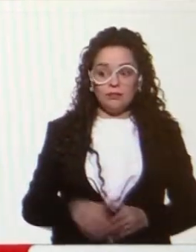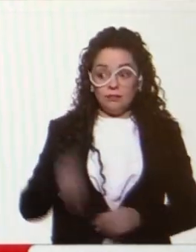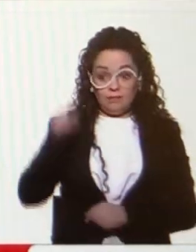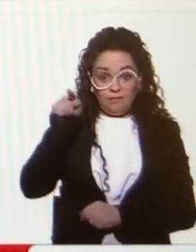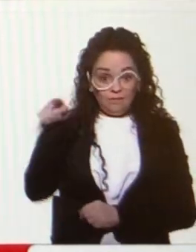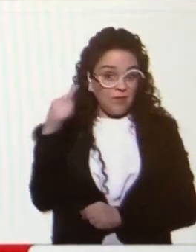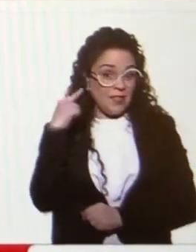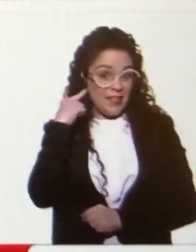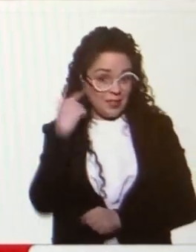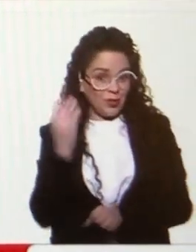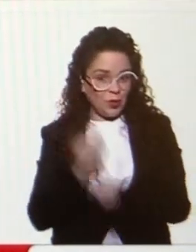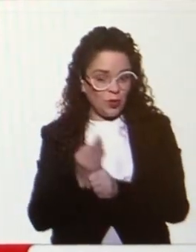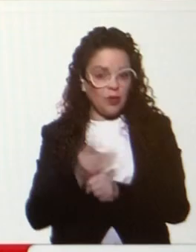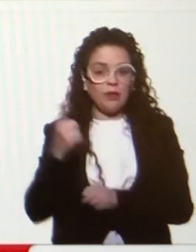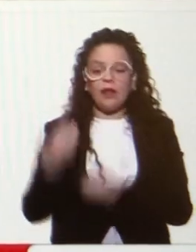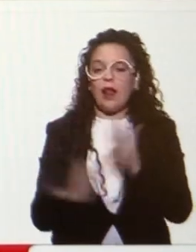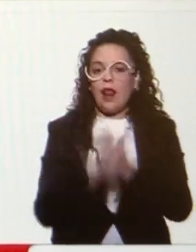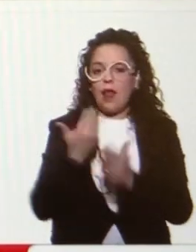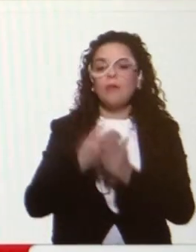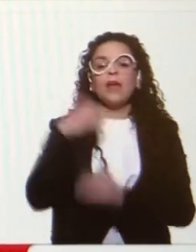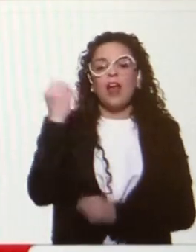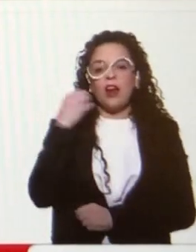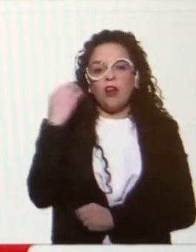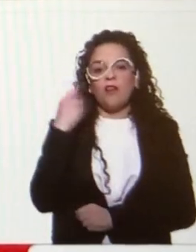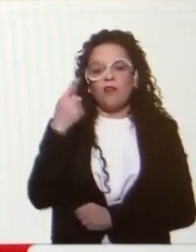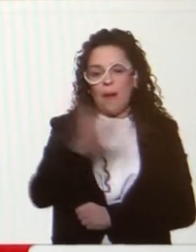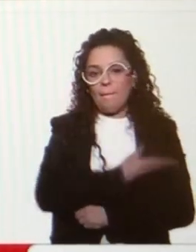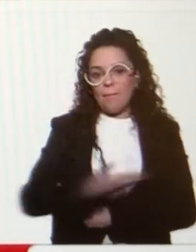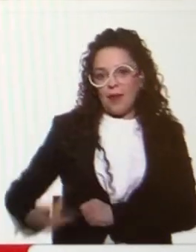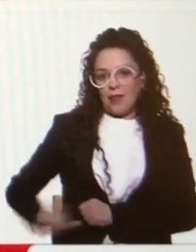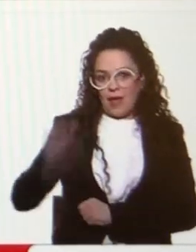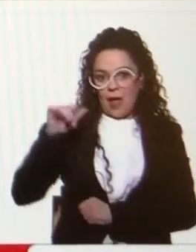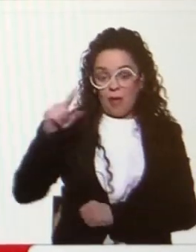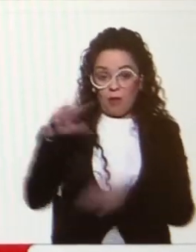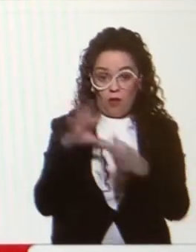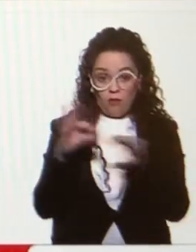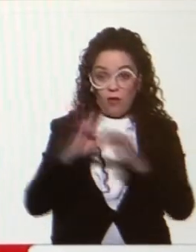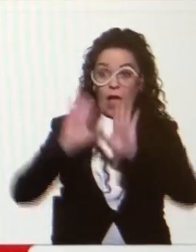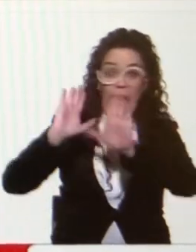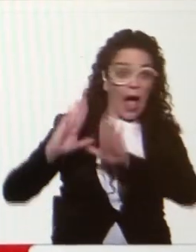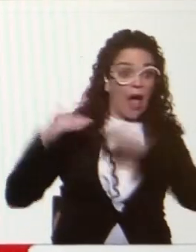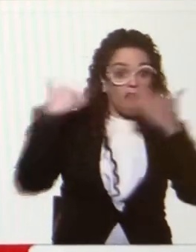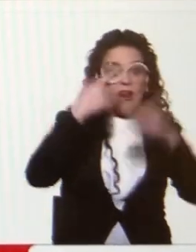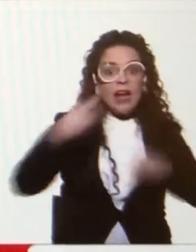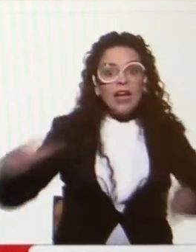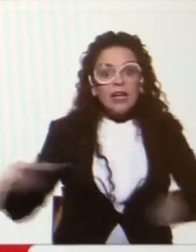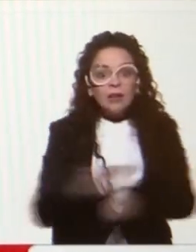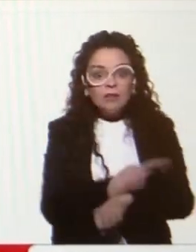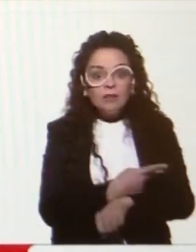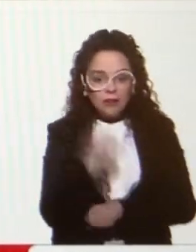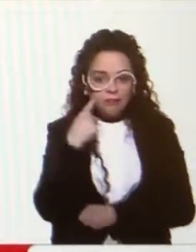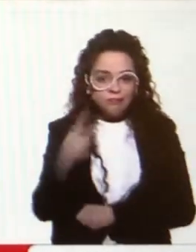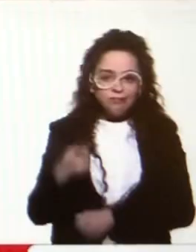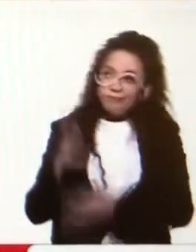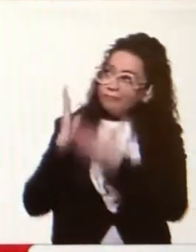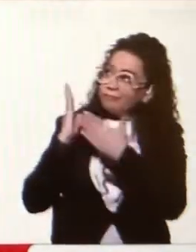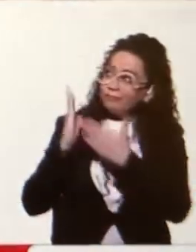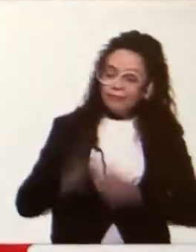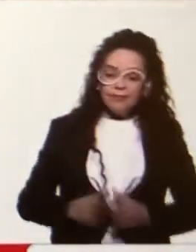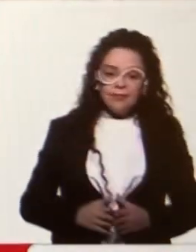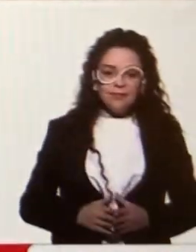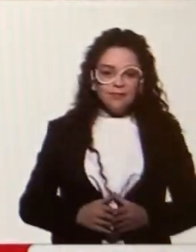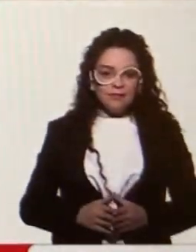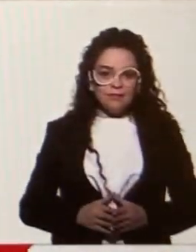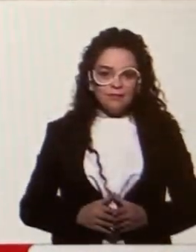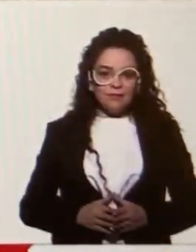es el ya tenemos presidente que aboga por el pueblo pero el presidente no no no tiene El poder del país no